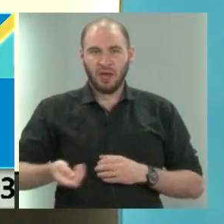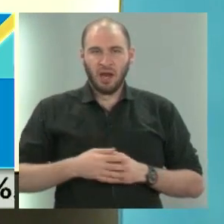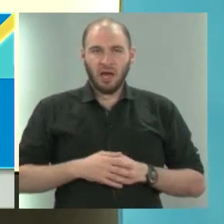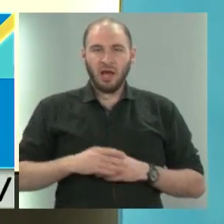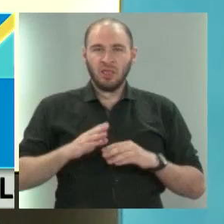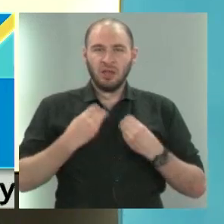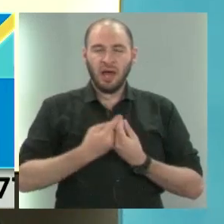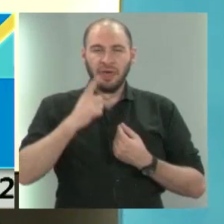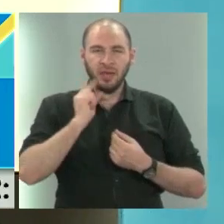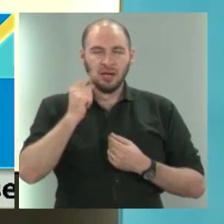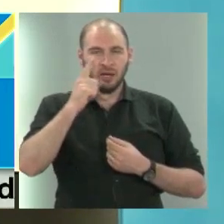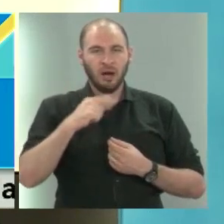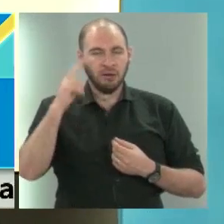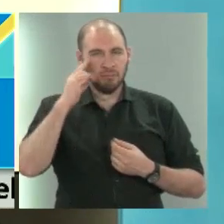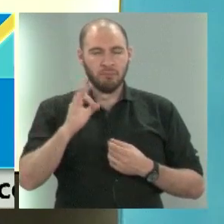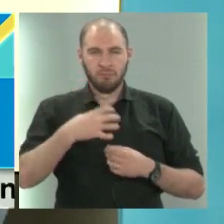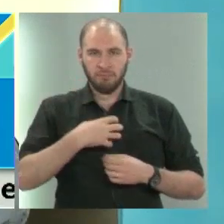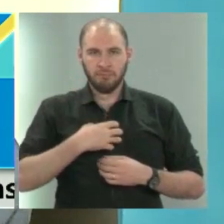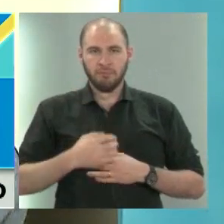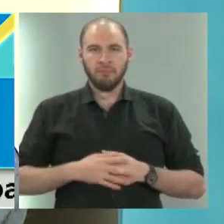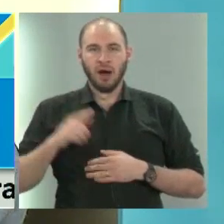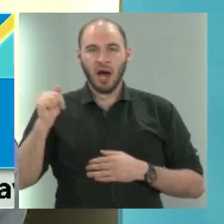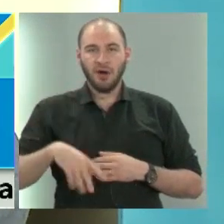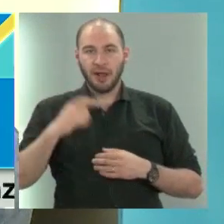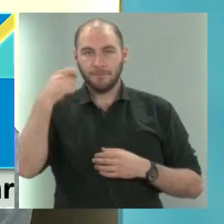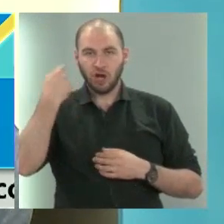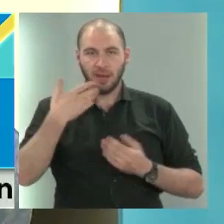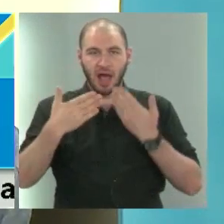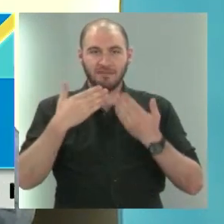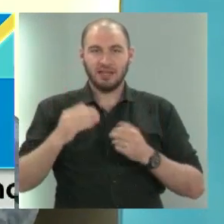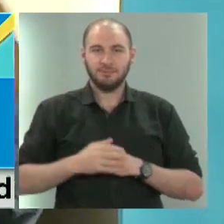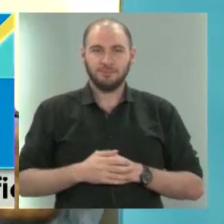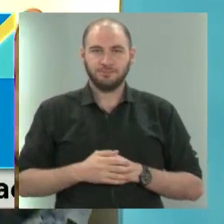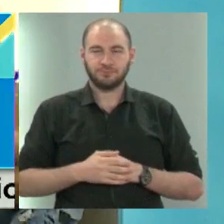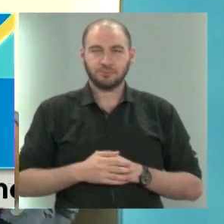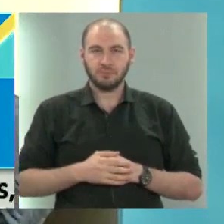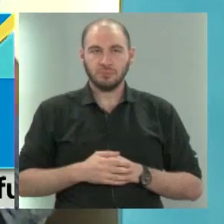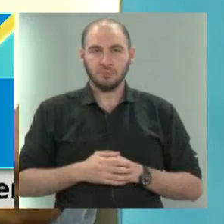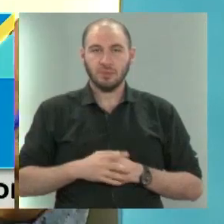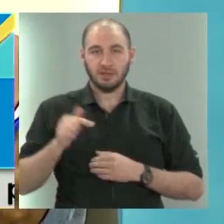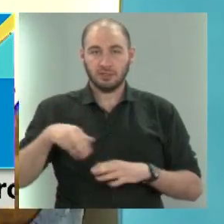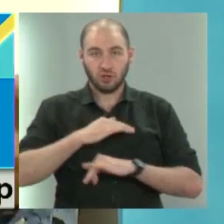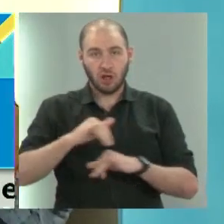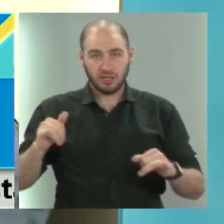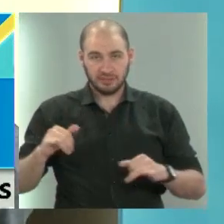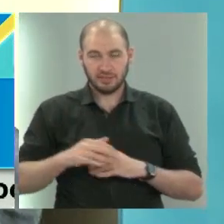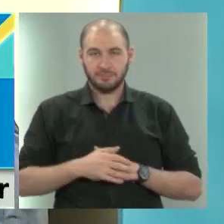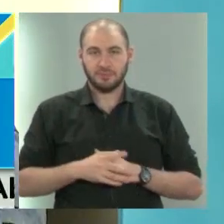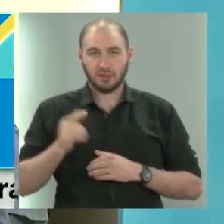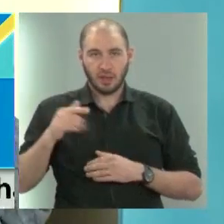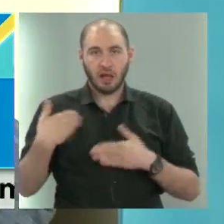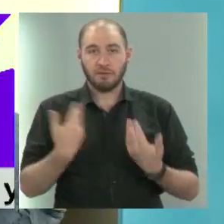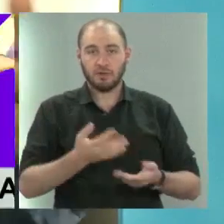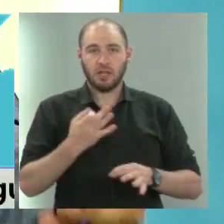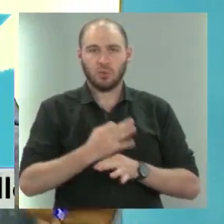los 190 días de clases. Por eso, hoy en el programa vamos a hablar acerca de si esta noticia que se conoció es buena para